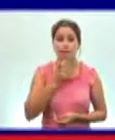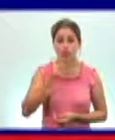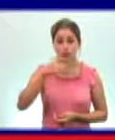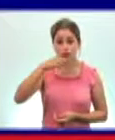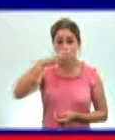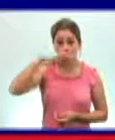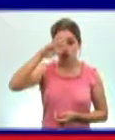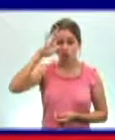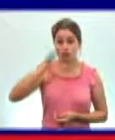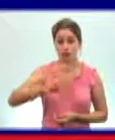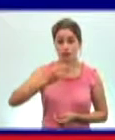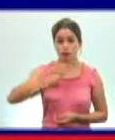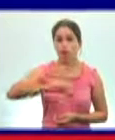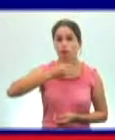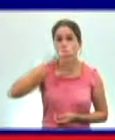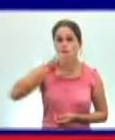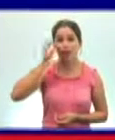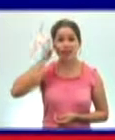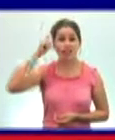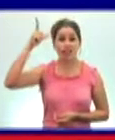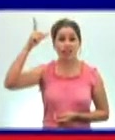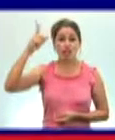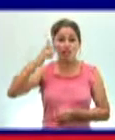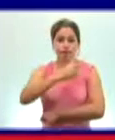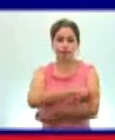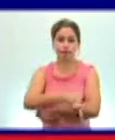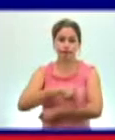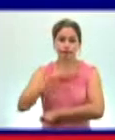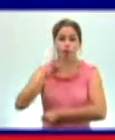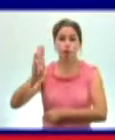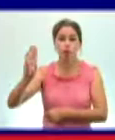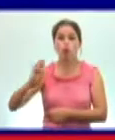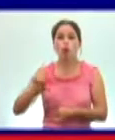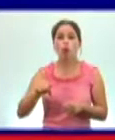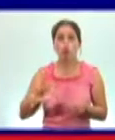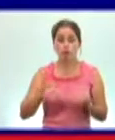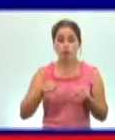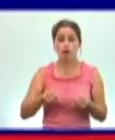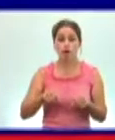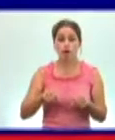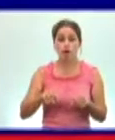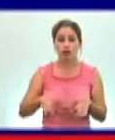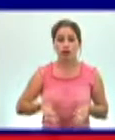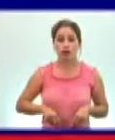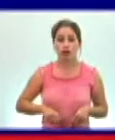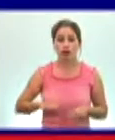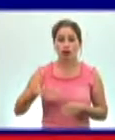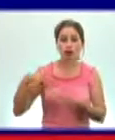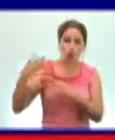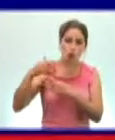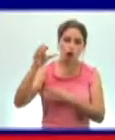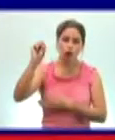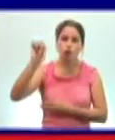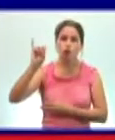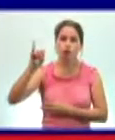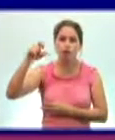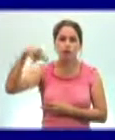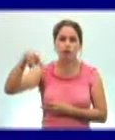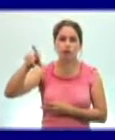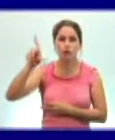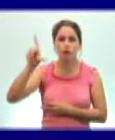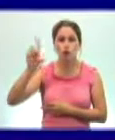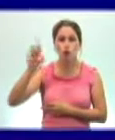bolivarianas que heredó por su propia lógica a lo largo del siglo XX y que hoy nos acompaña en nuestras